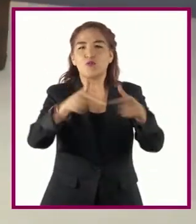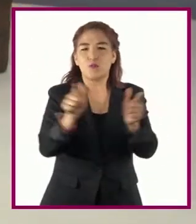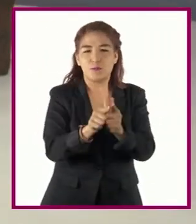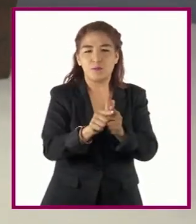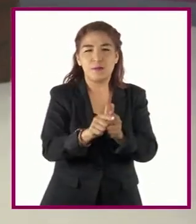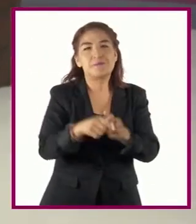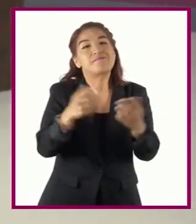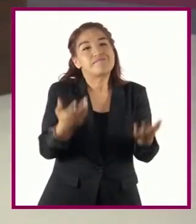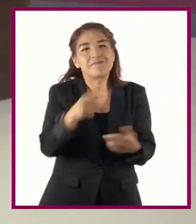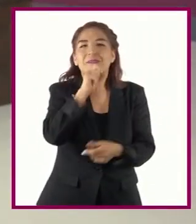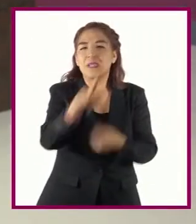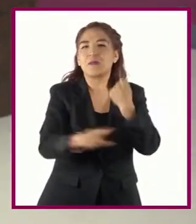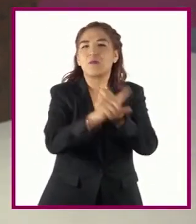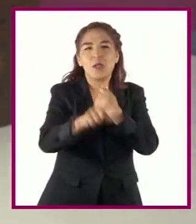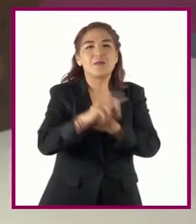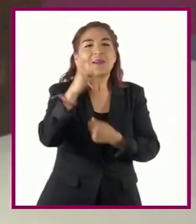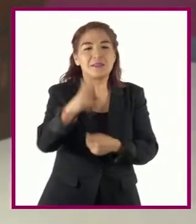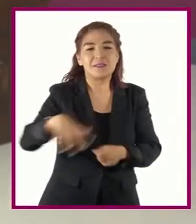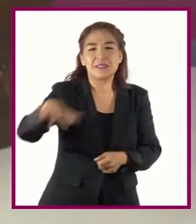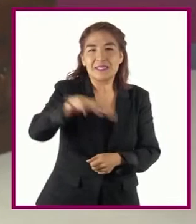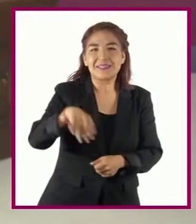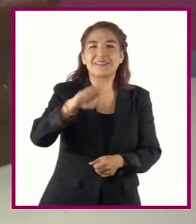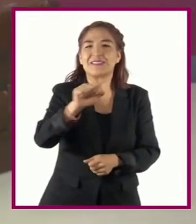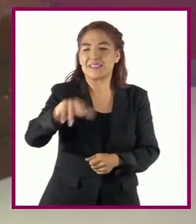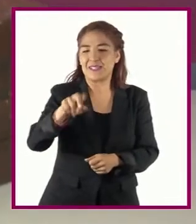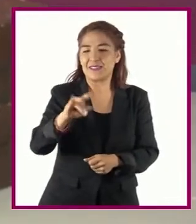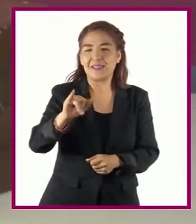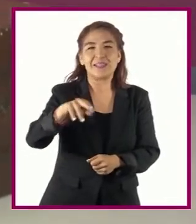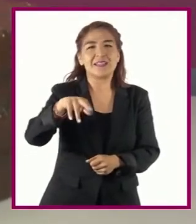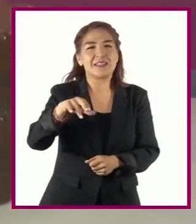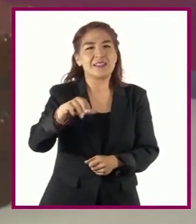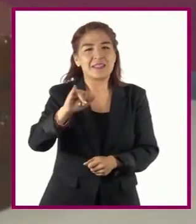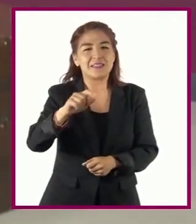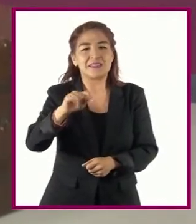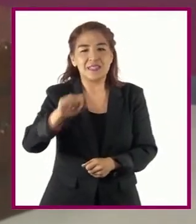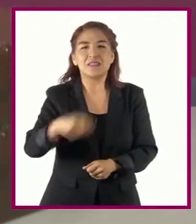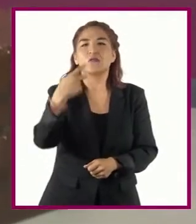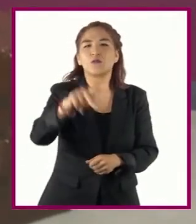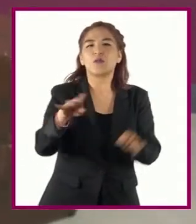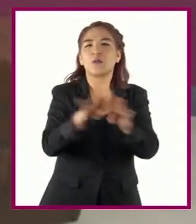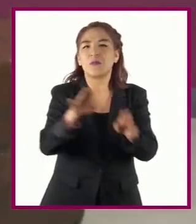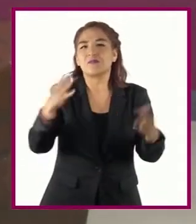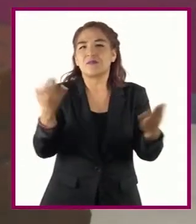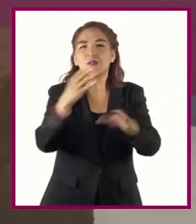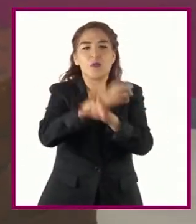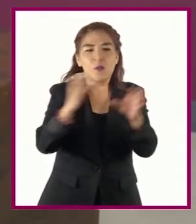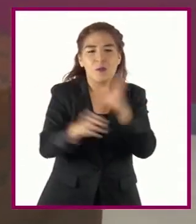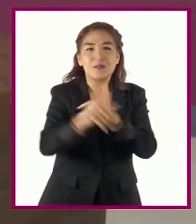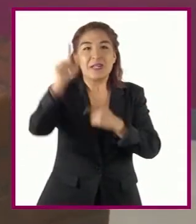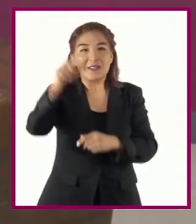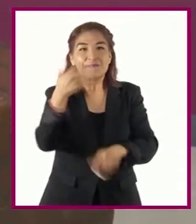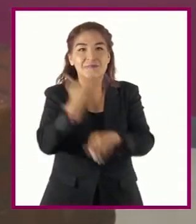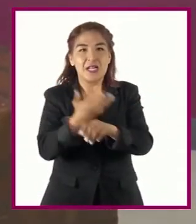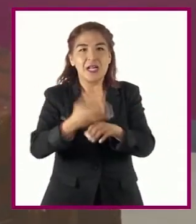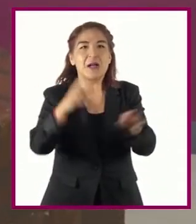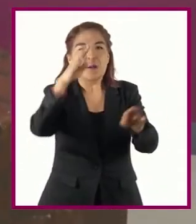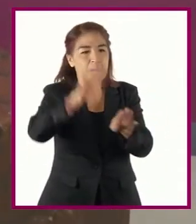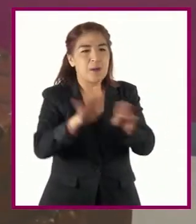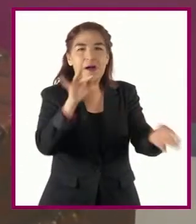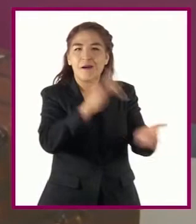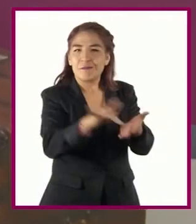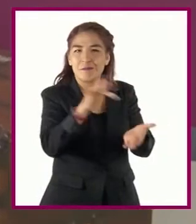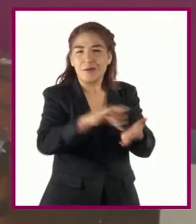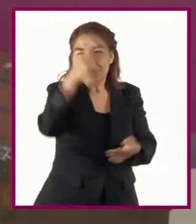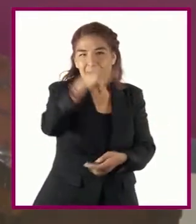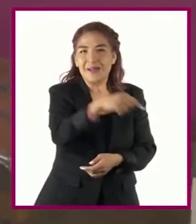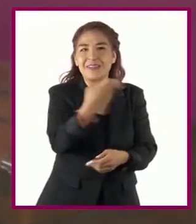Sin embargo, las victorias de los sandinistas, la destrucción de importantes propiedades estadounidenses que habían apoyado la